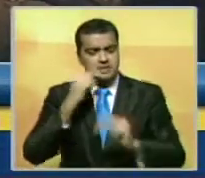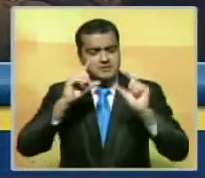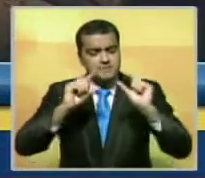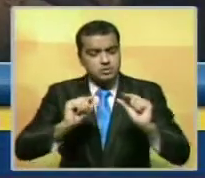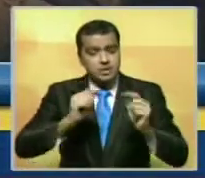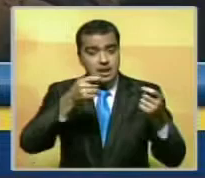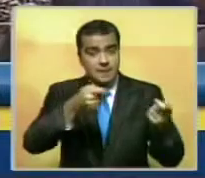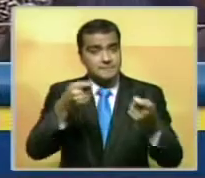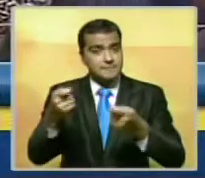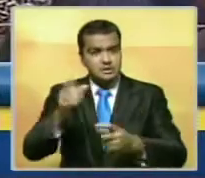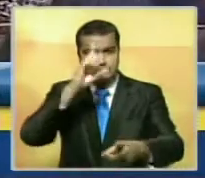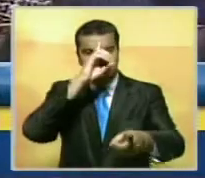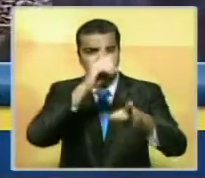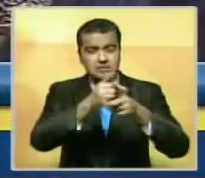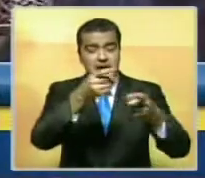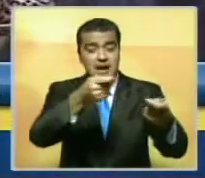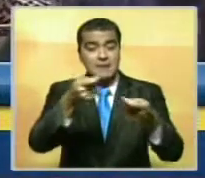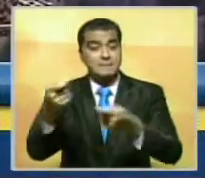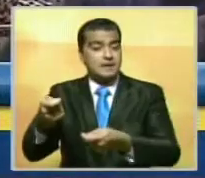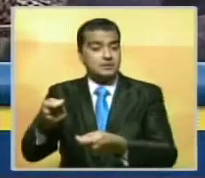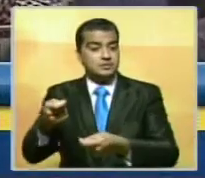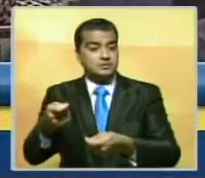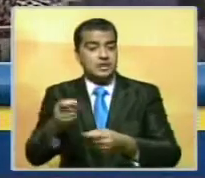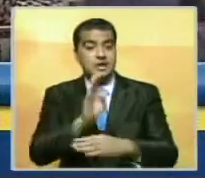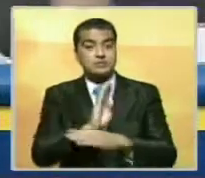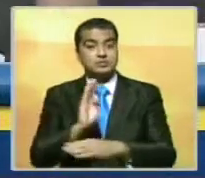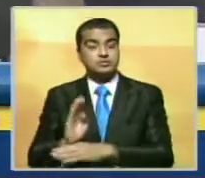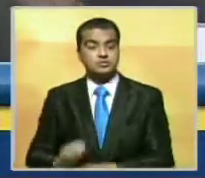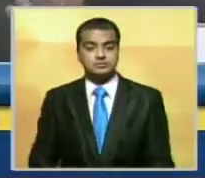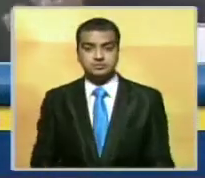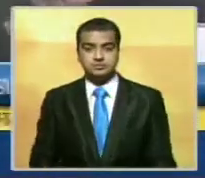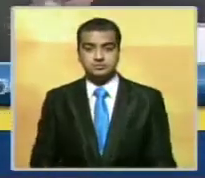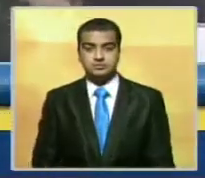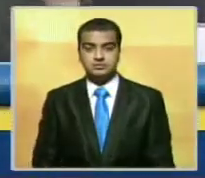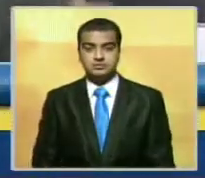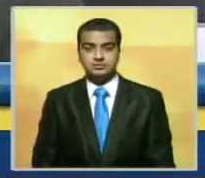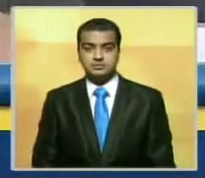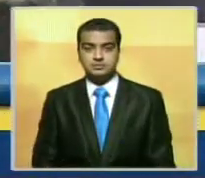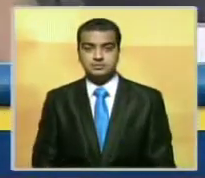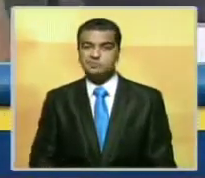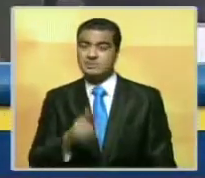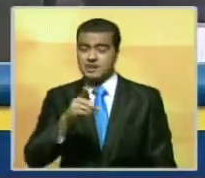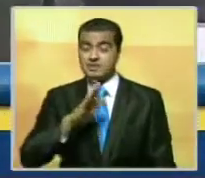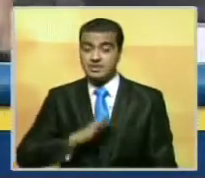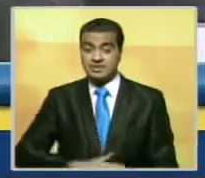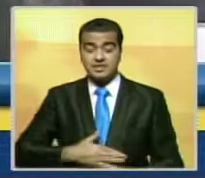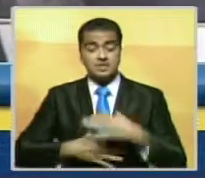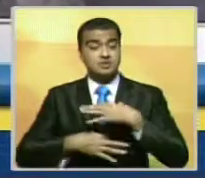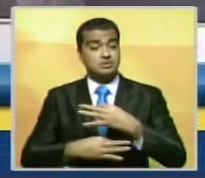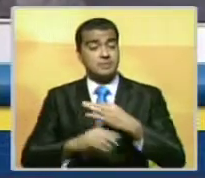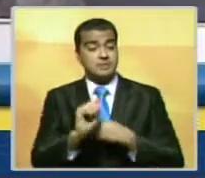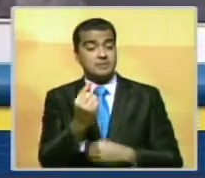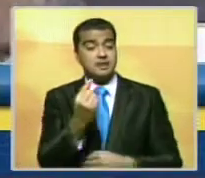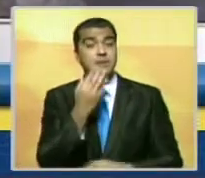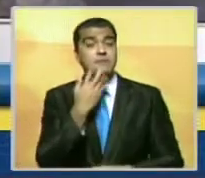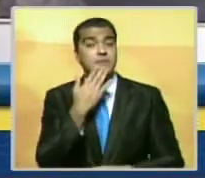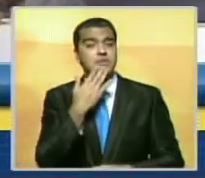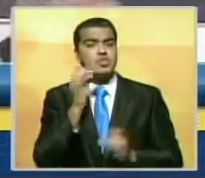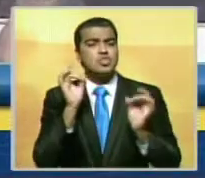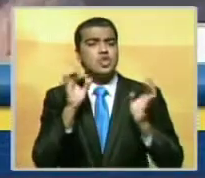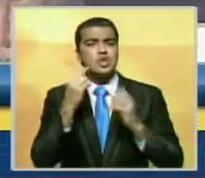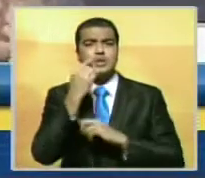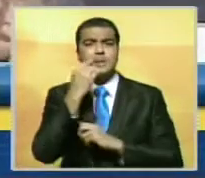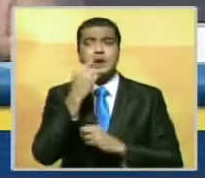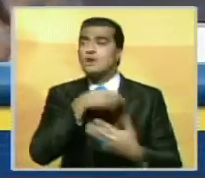el presupuesto destinado a pagos en las pólizas de seguros. Allí está la atención primaria y cuando hay un dolor de muela no se va para